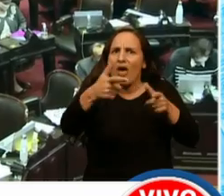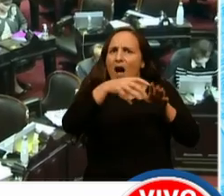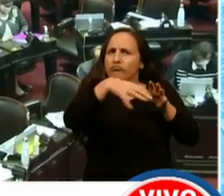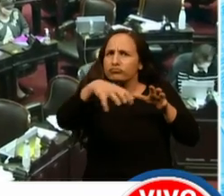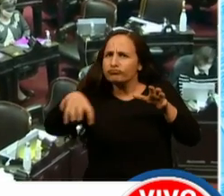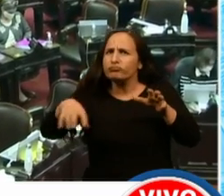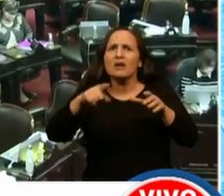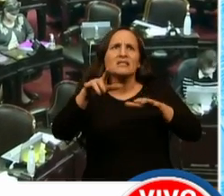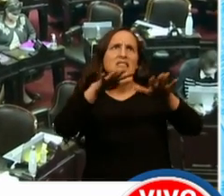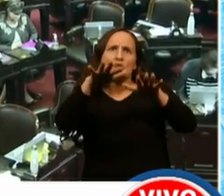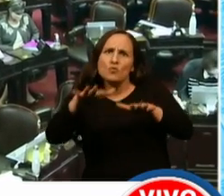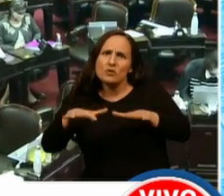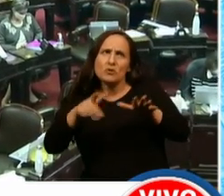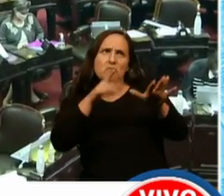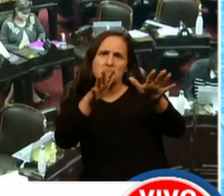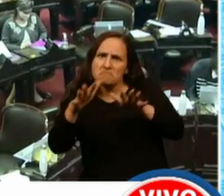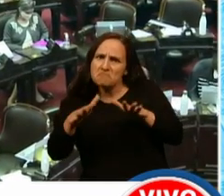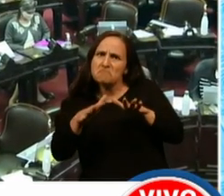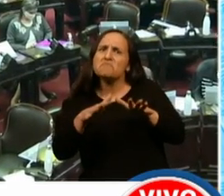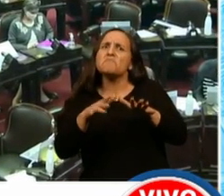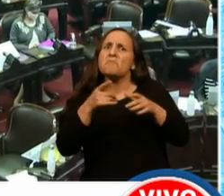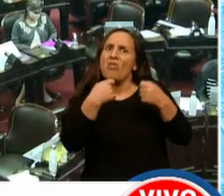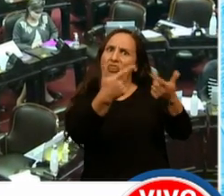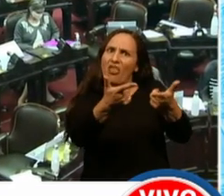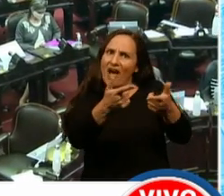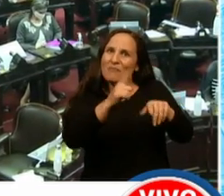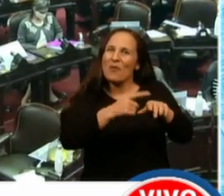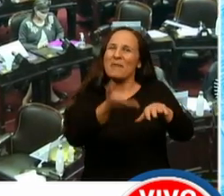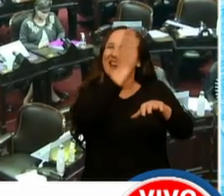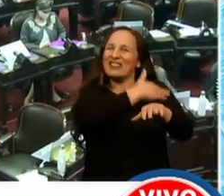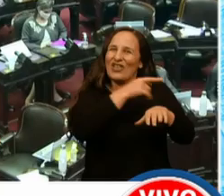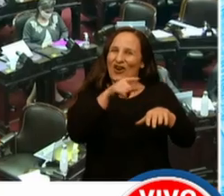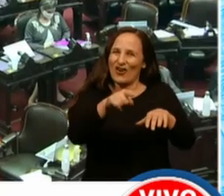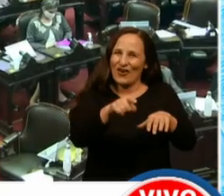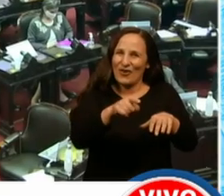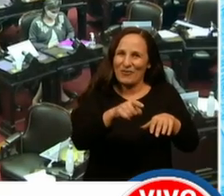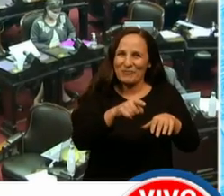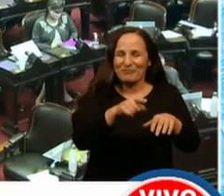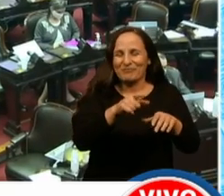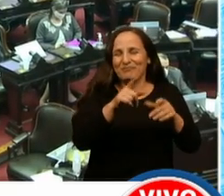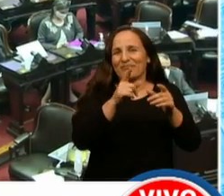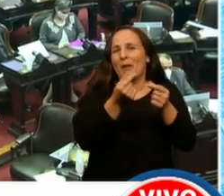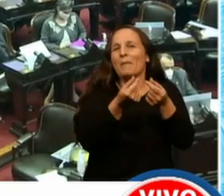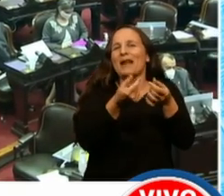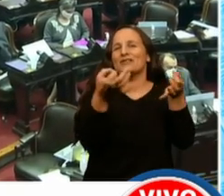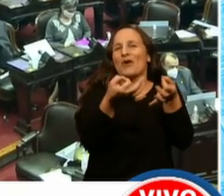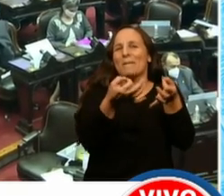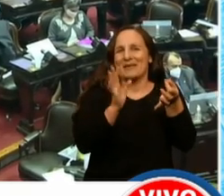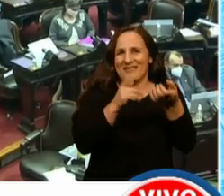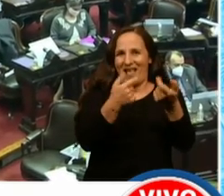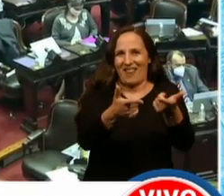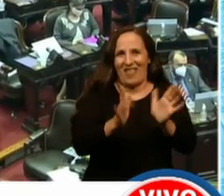las mismas características a la que se otorgó inicialmente esta tarifa diferencial